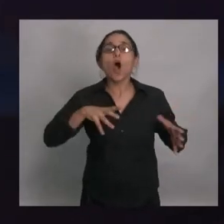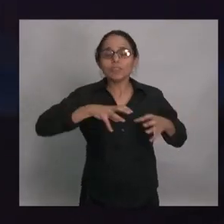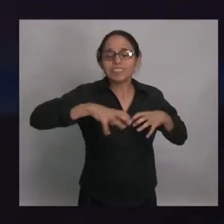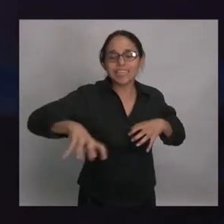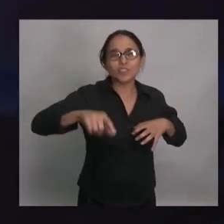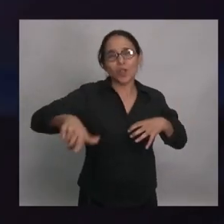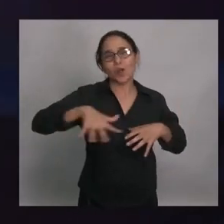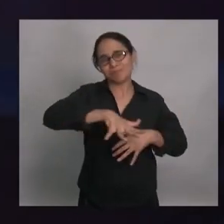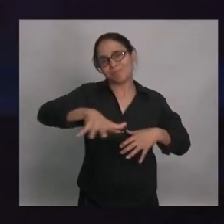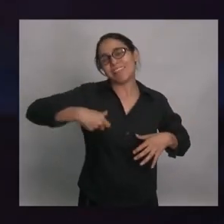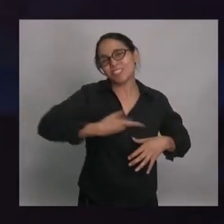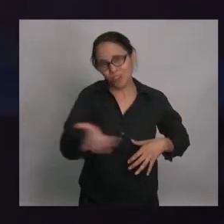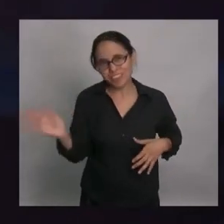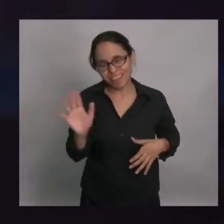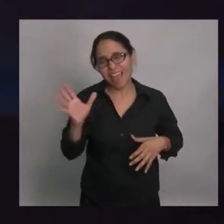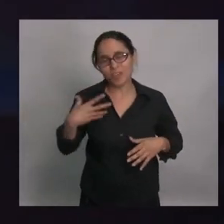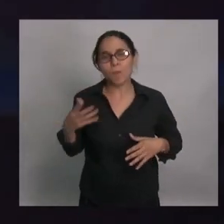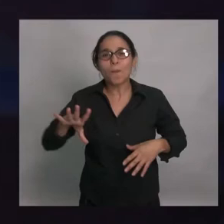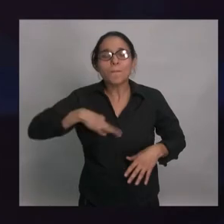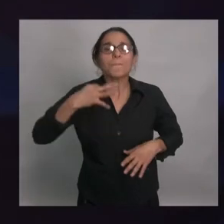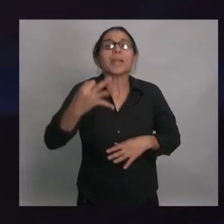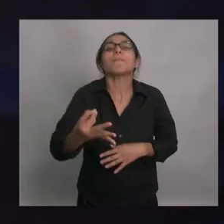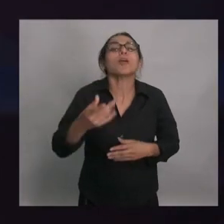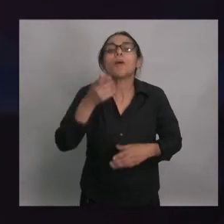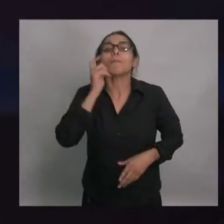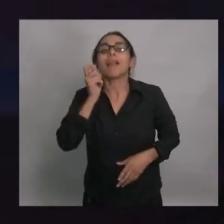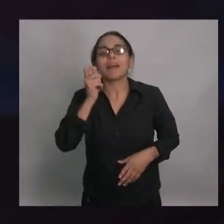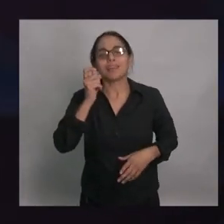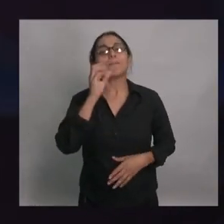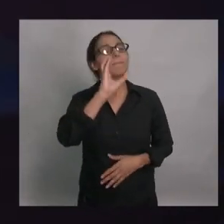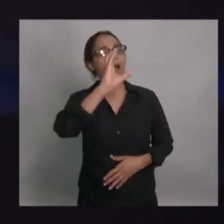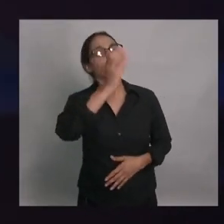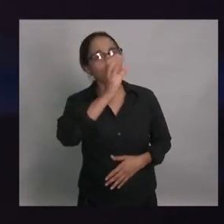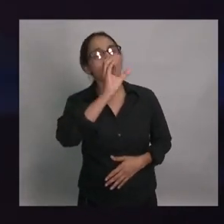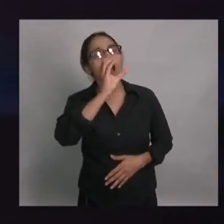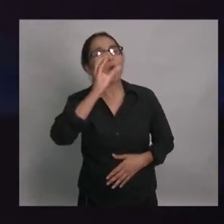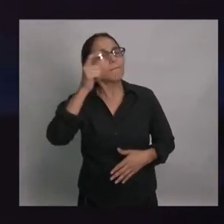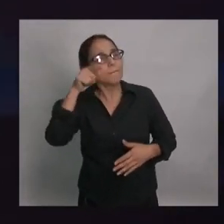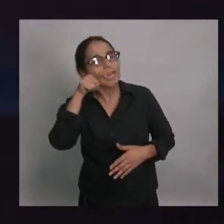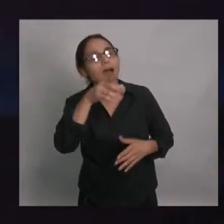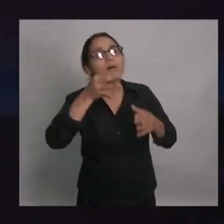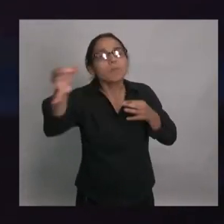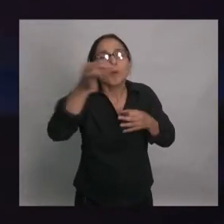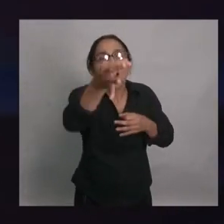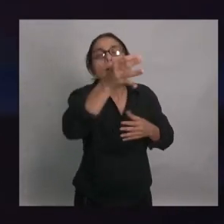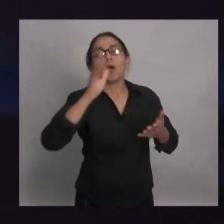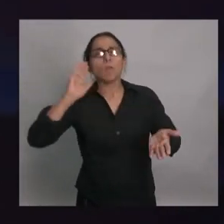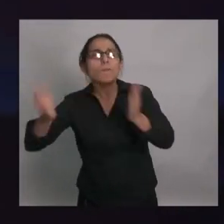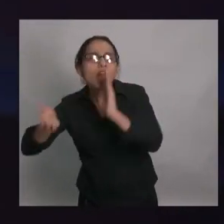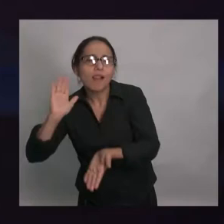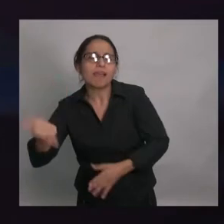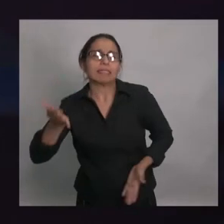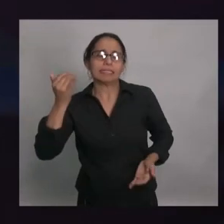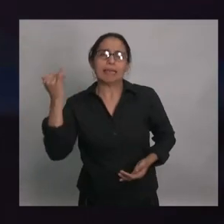pero ese premio va sobre todo a la colombia profunda a la que ha sufrido la violencia